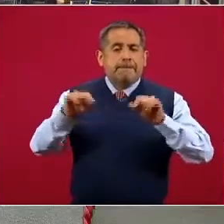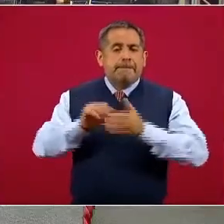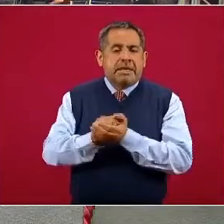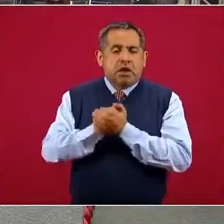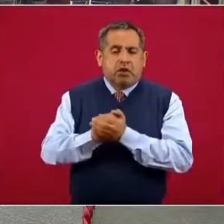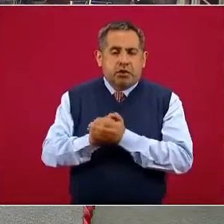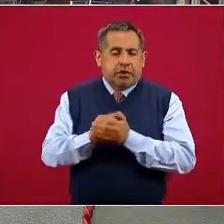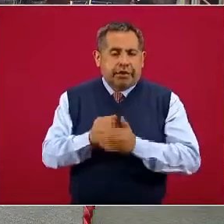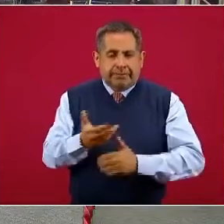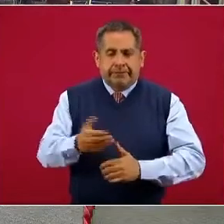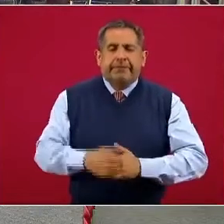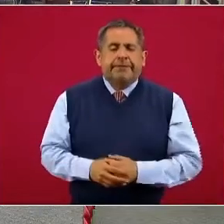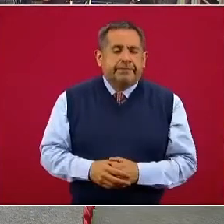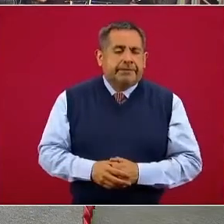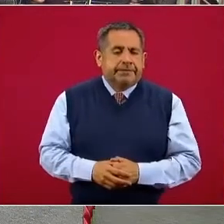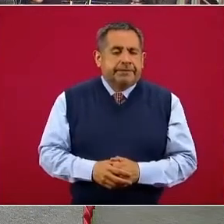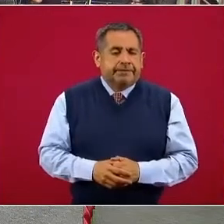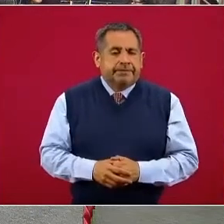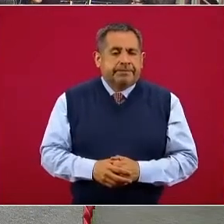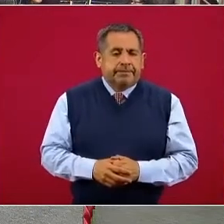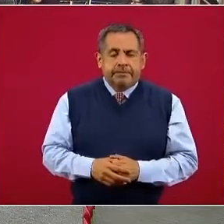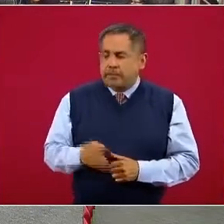Gracias. Buenas noches.